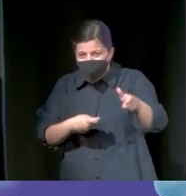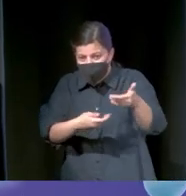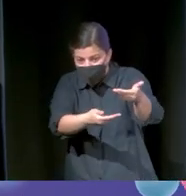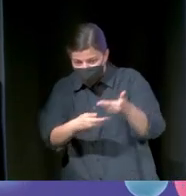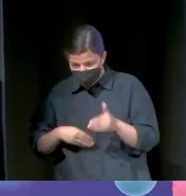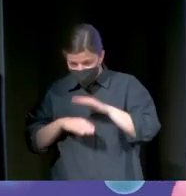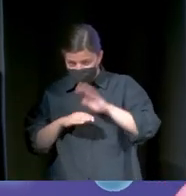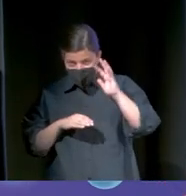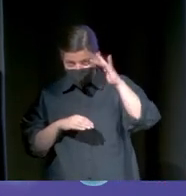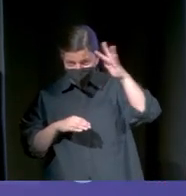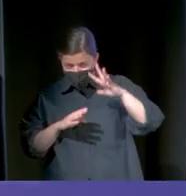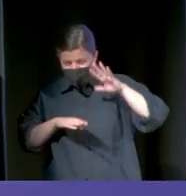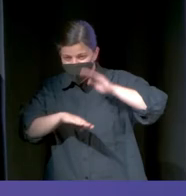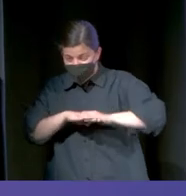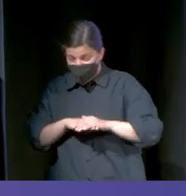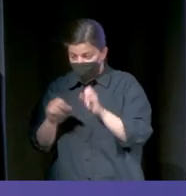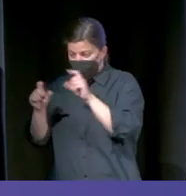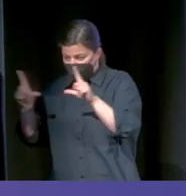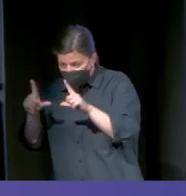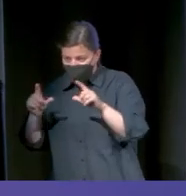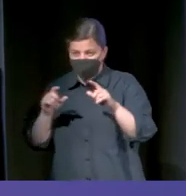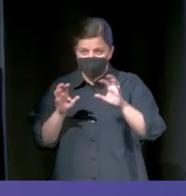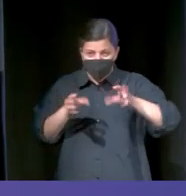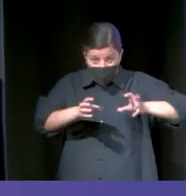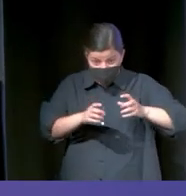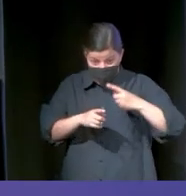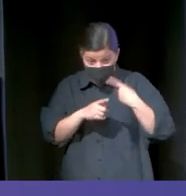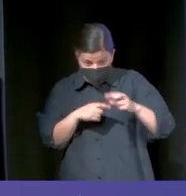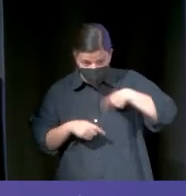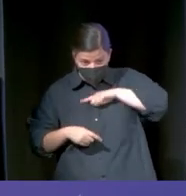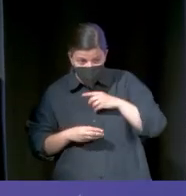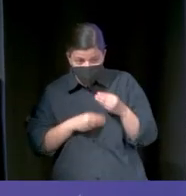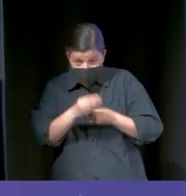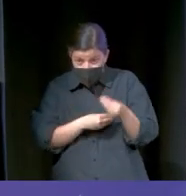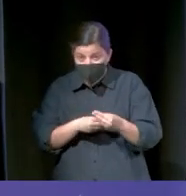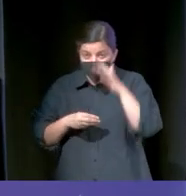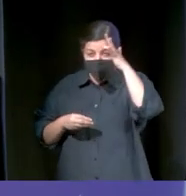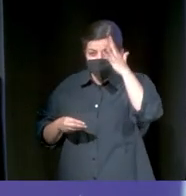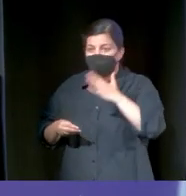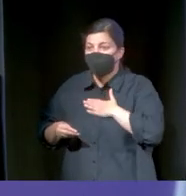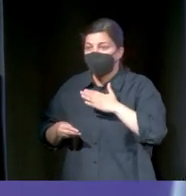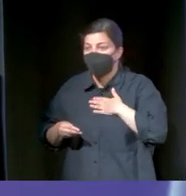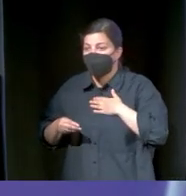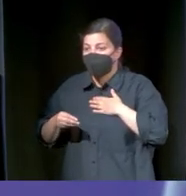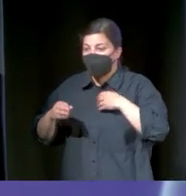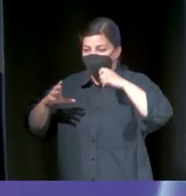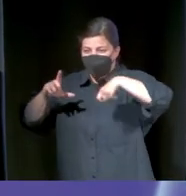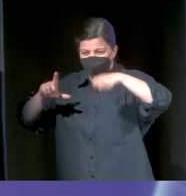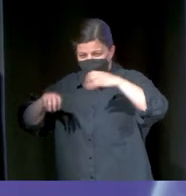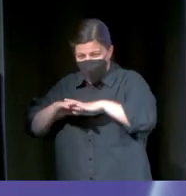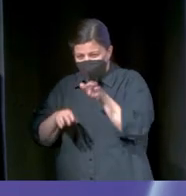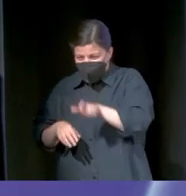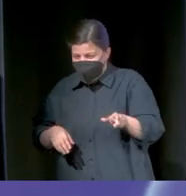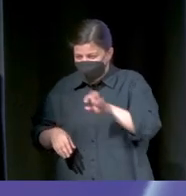tu sueño y aparte de la tele y la radio y todas las cosas que hago mi sueño el bingo para señoras que es un espectáculo